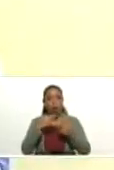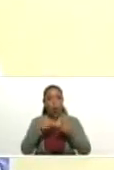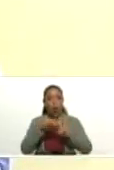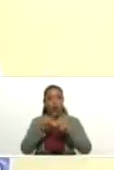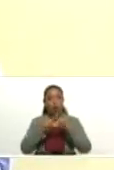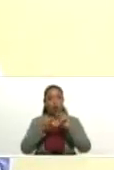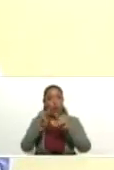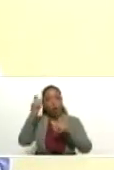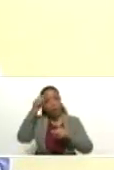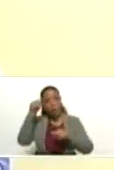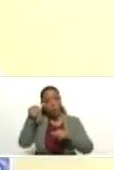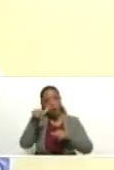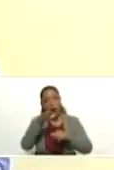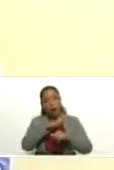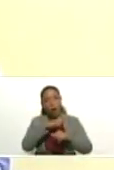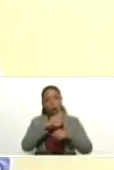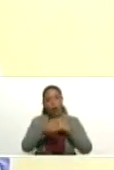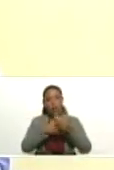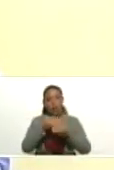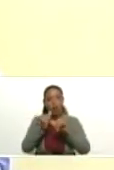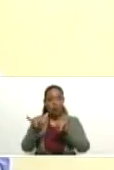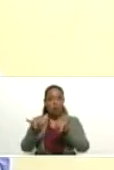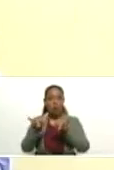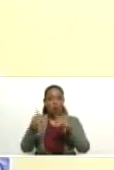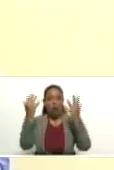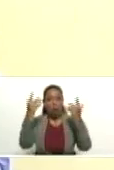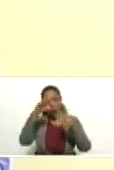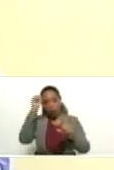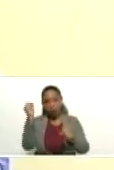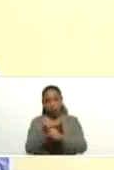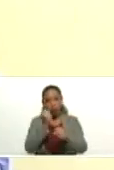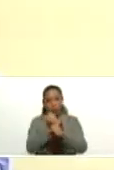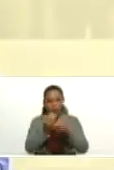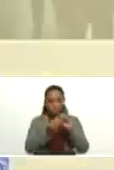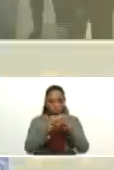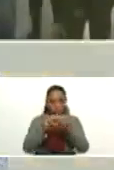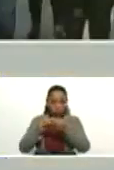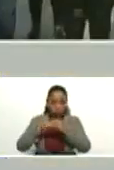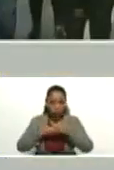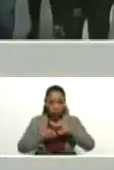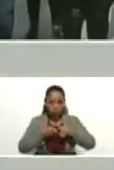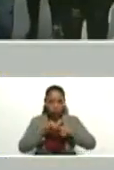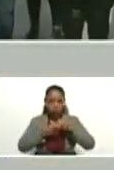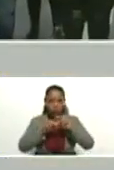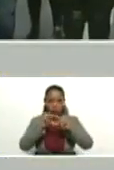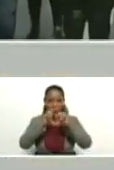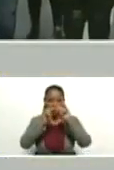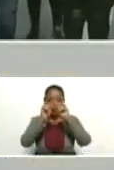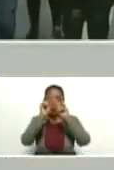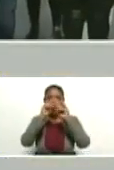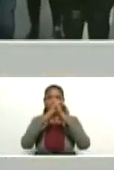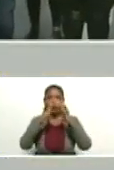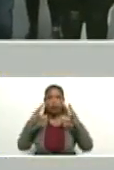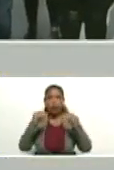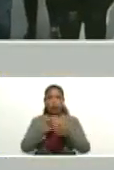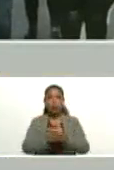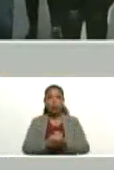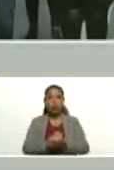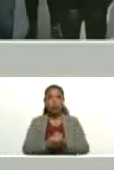logró levantar palmo a palmo, bloque a bloque, cabilla a cabilla, cemento a